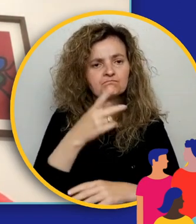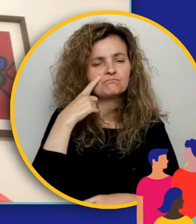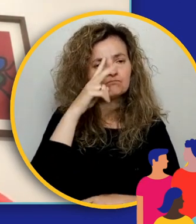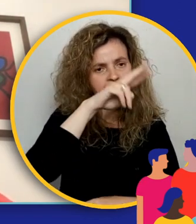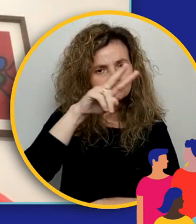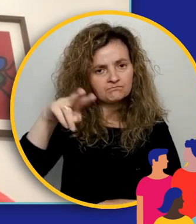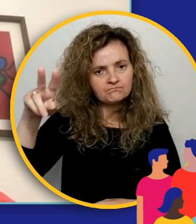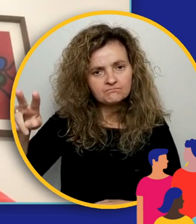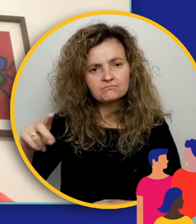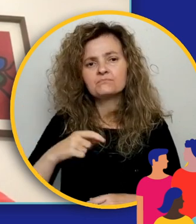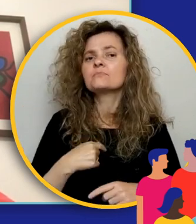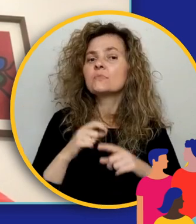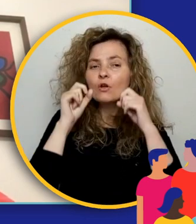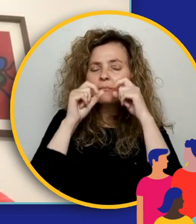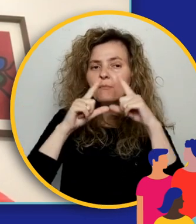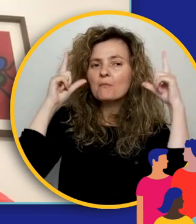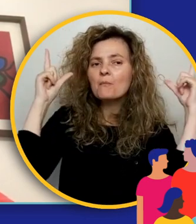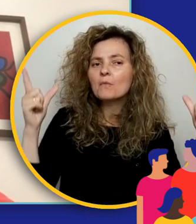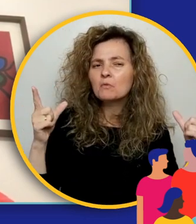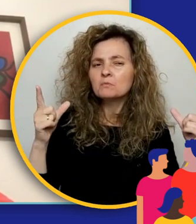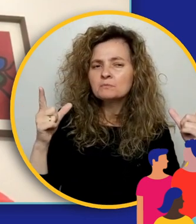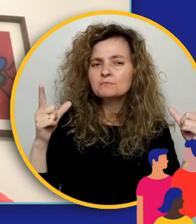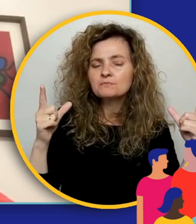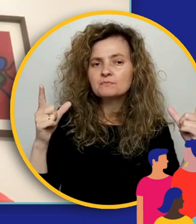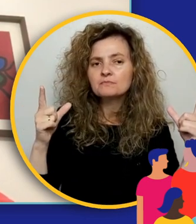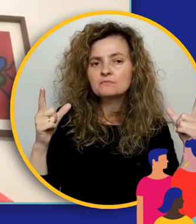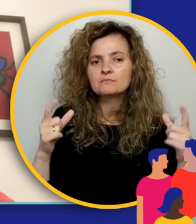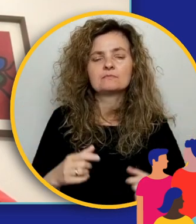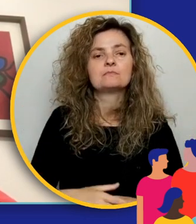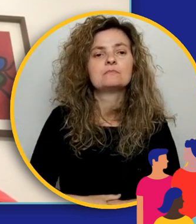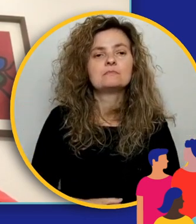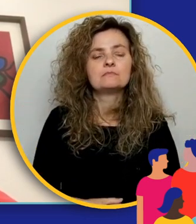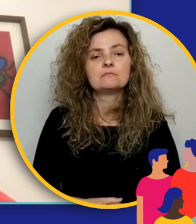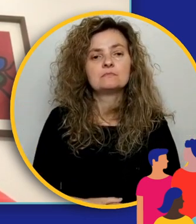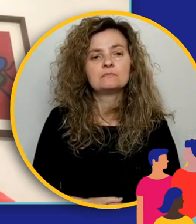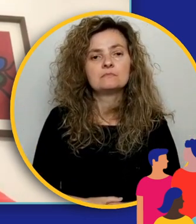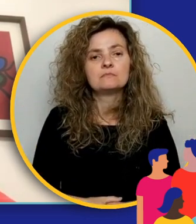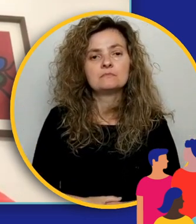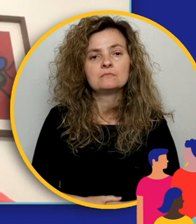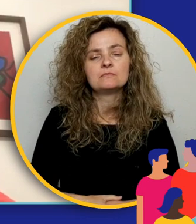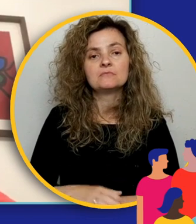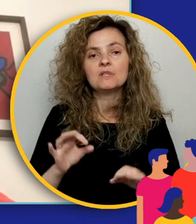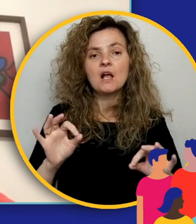verla. Y me di cuenta que tanto la